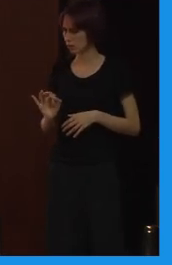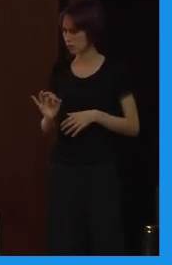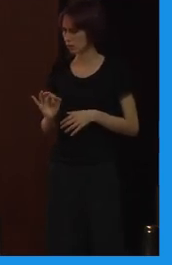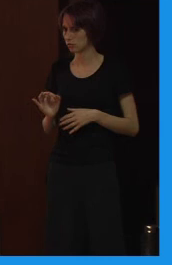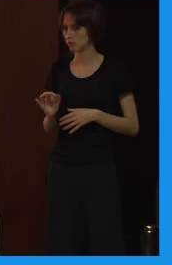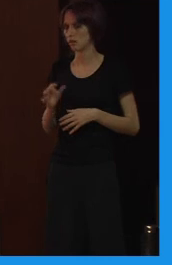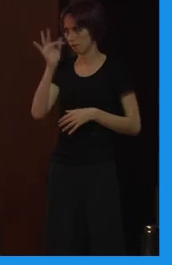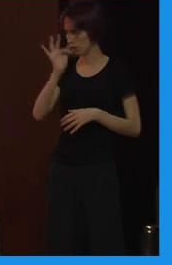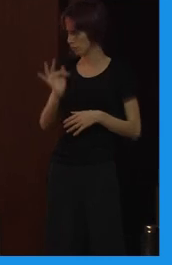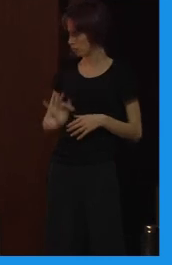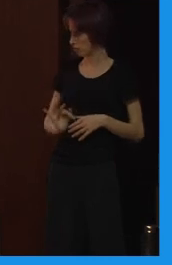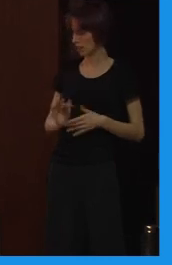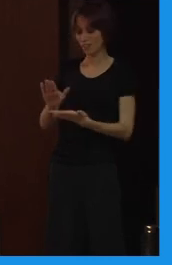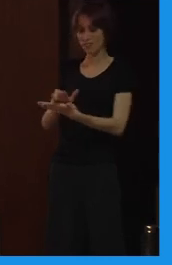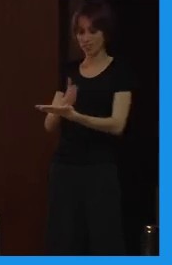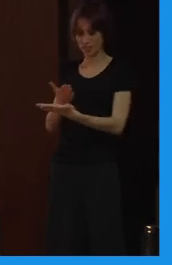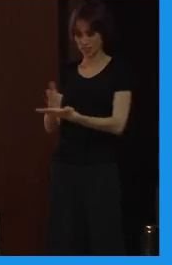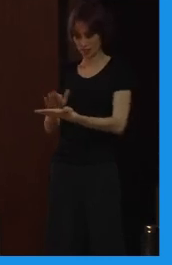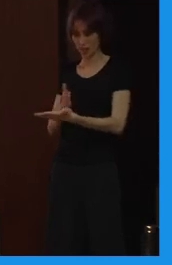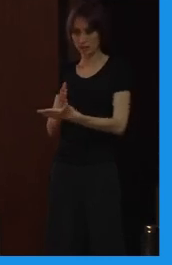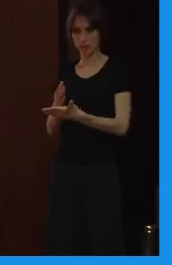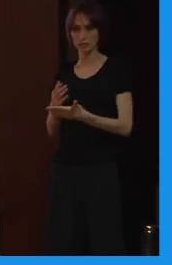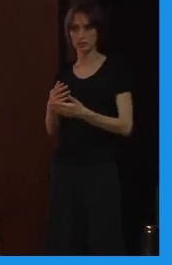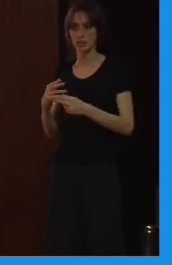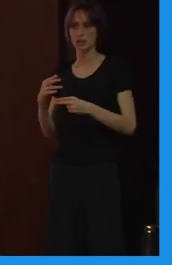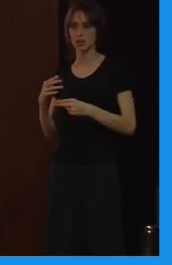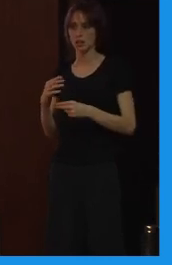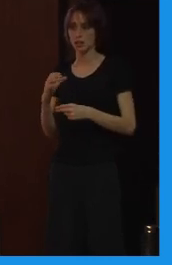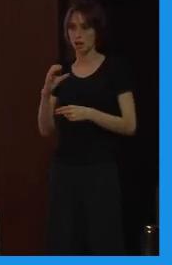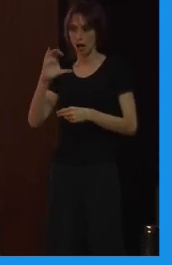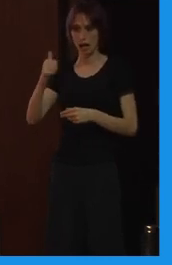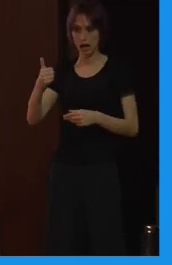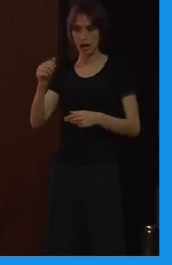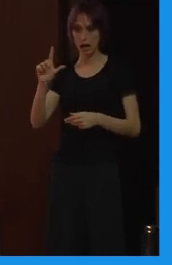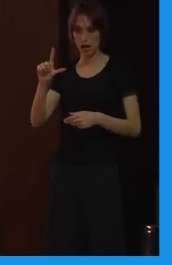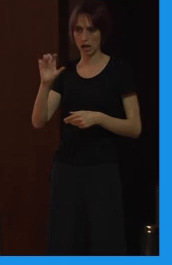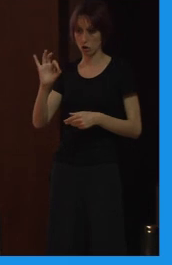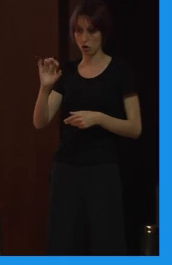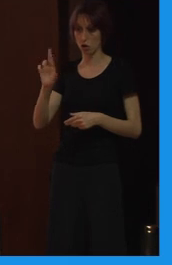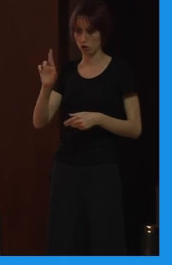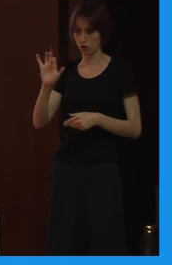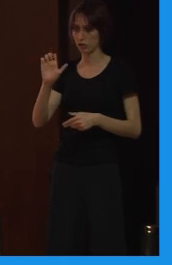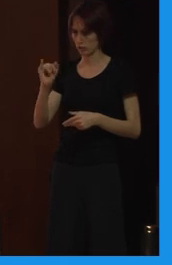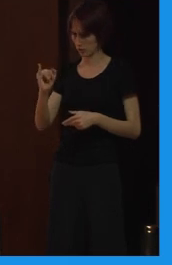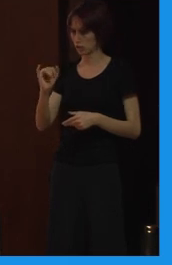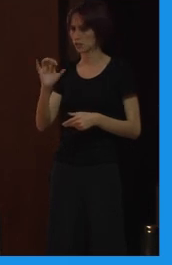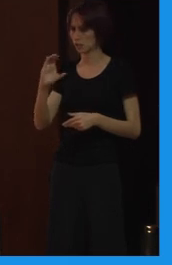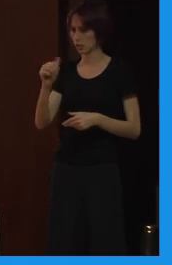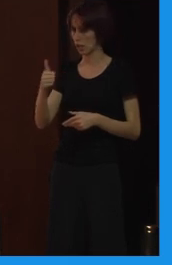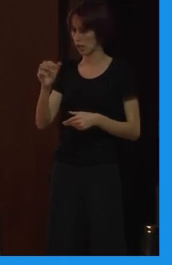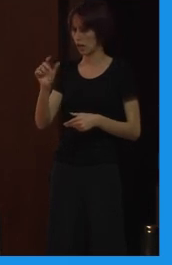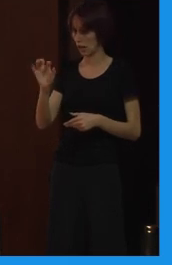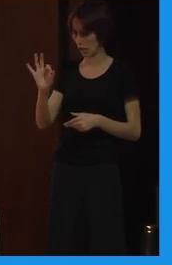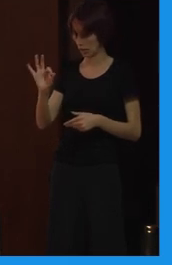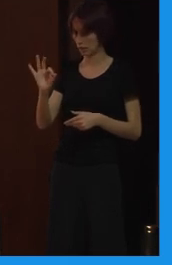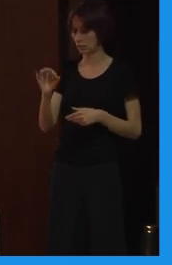hipocalóricas, equilibradas, siempre con ejercicio aeróbico y de forma por lo menos 5 veces a la